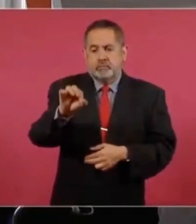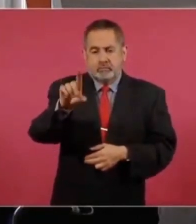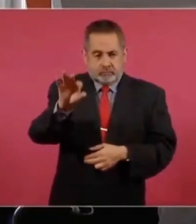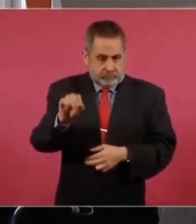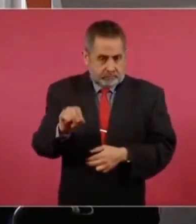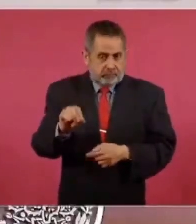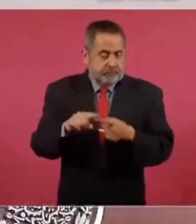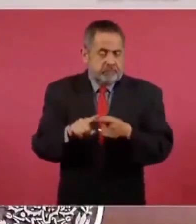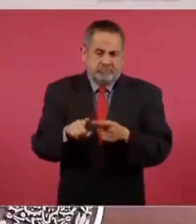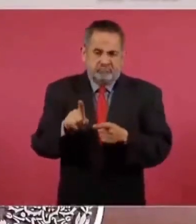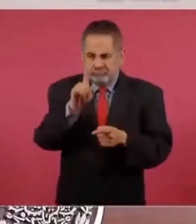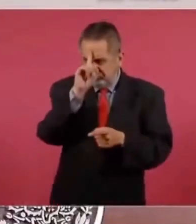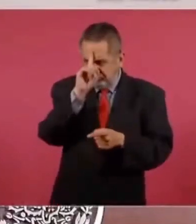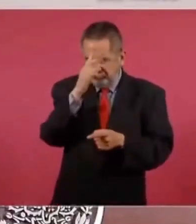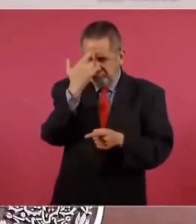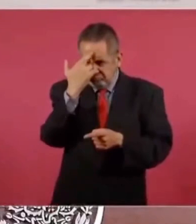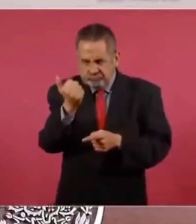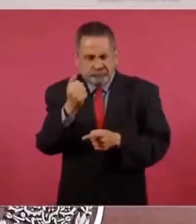consecuente.